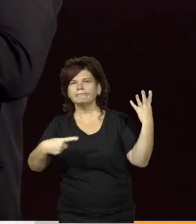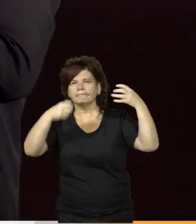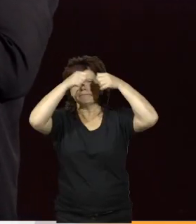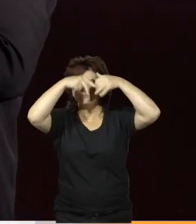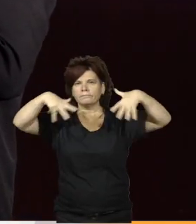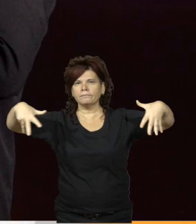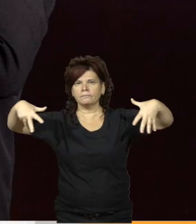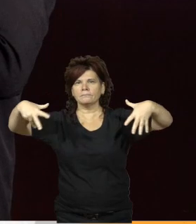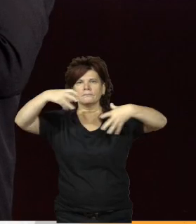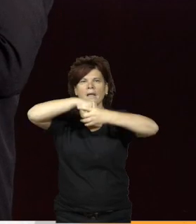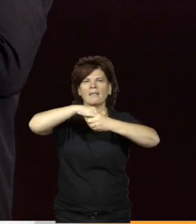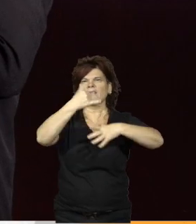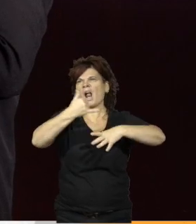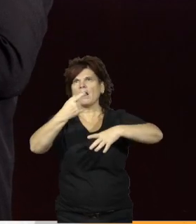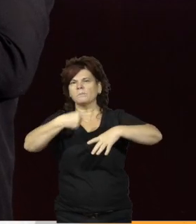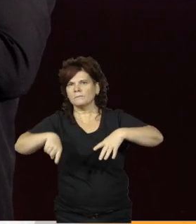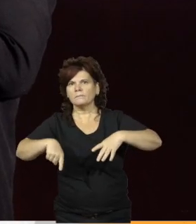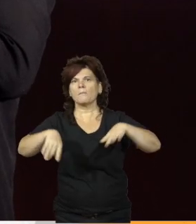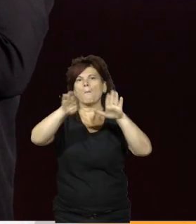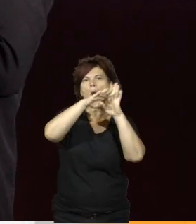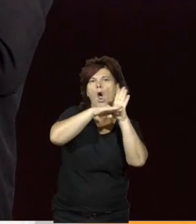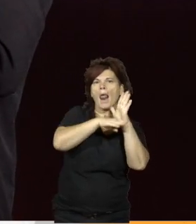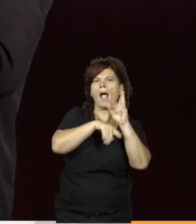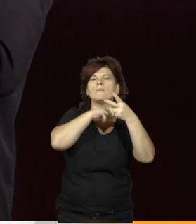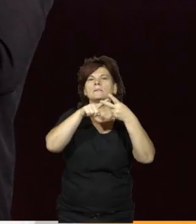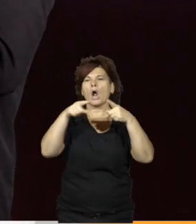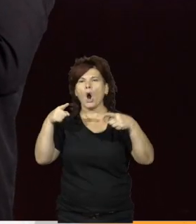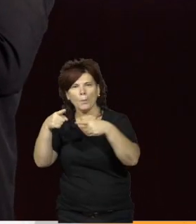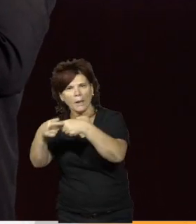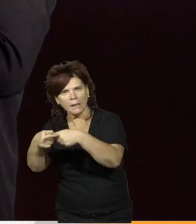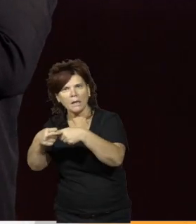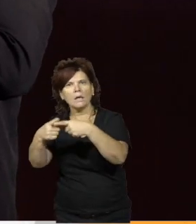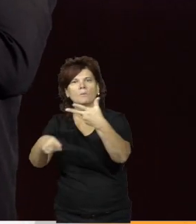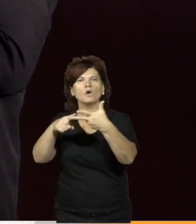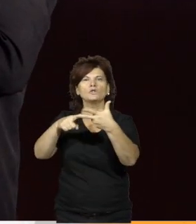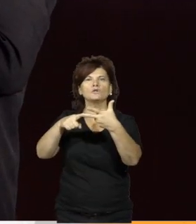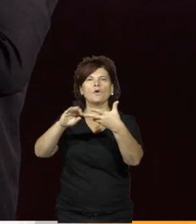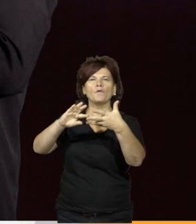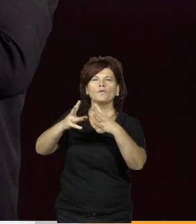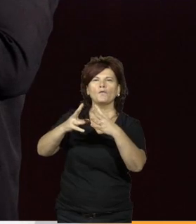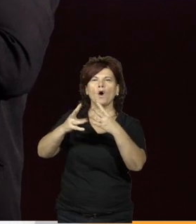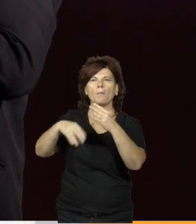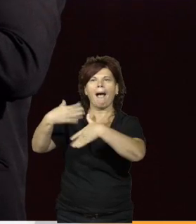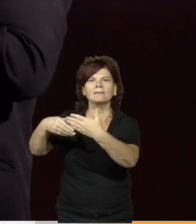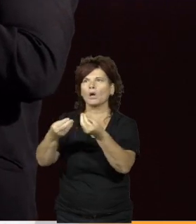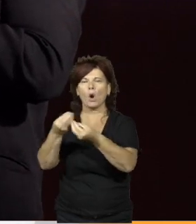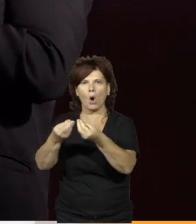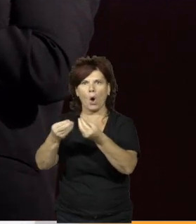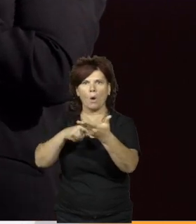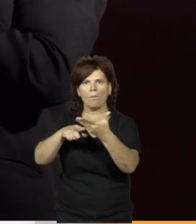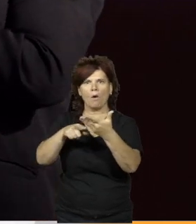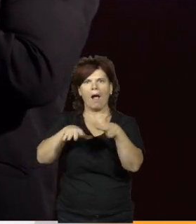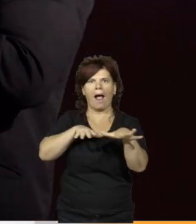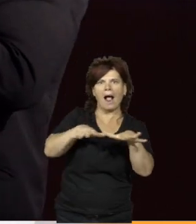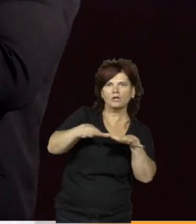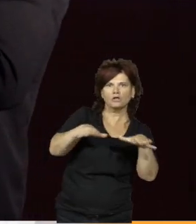la Secretaría, sus programas, los objetivos que se llevan a cabo, de qué manera lo podemos implementar y las acciones y desafíos